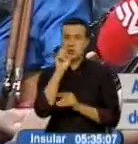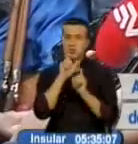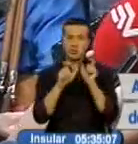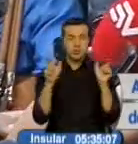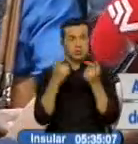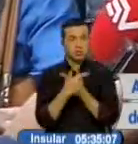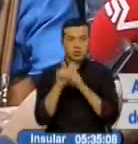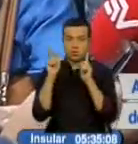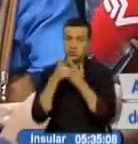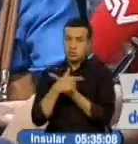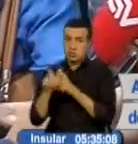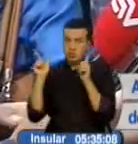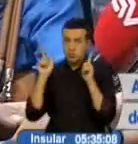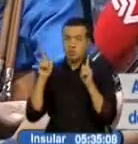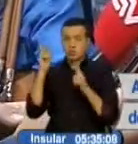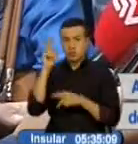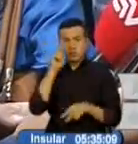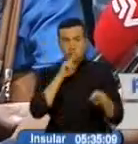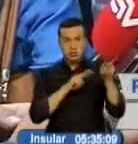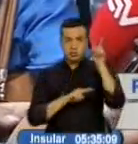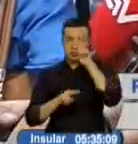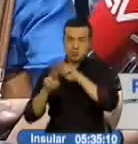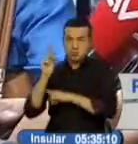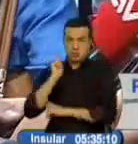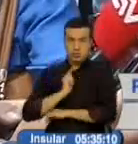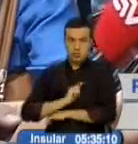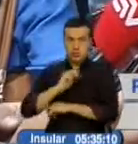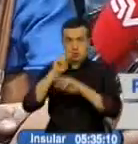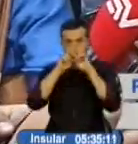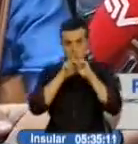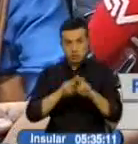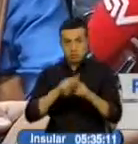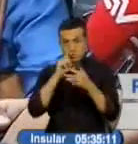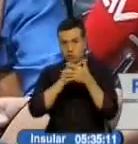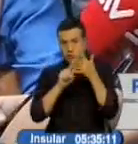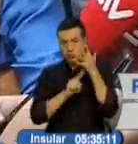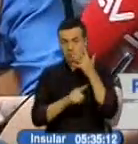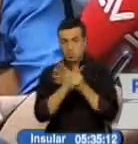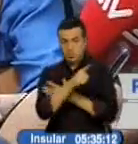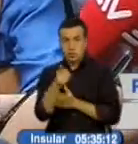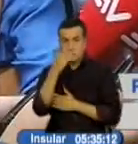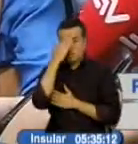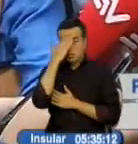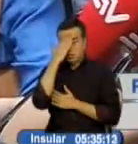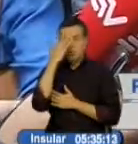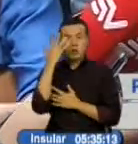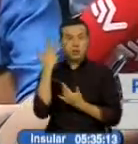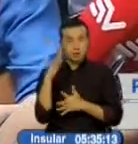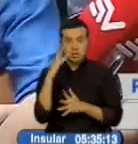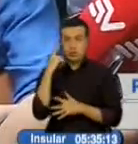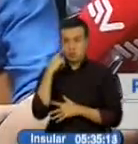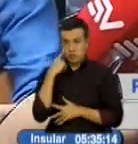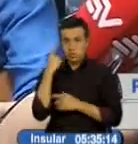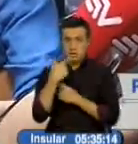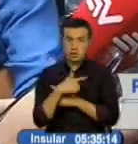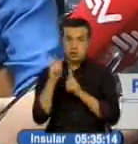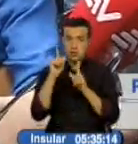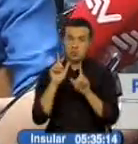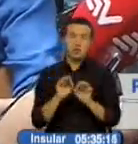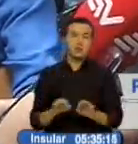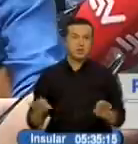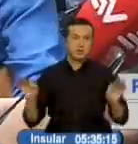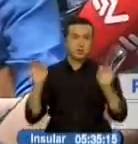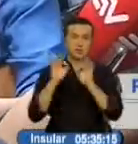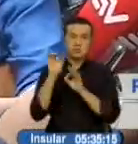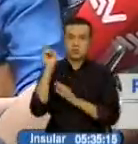Hemos quedado en hacer un análisis minucioso, caso por caso. Ustedes saben que para que exista la posibilidad de indulto es necesario,